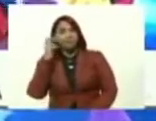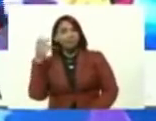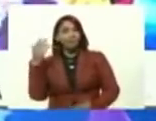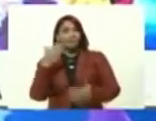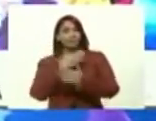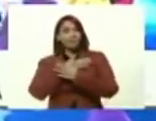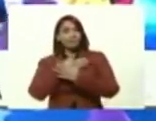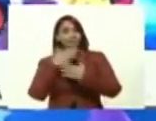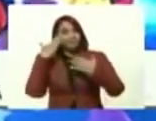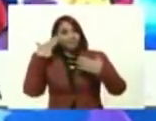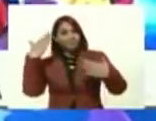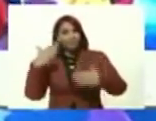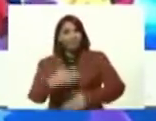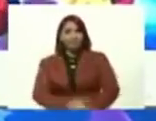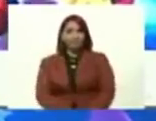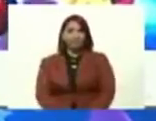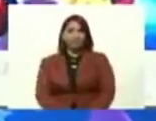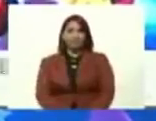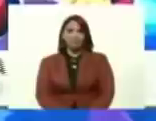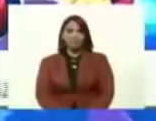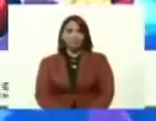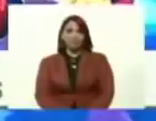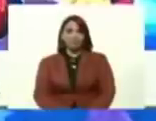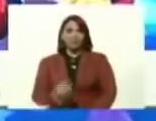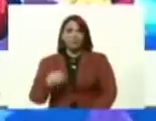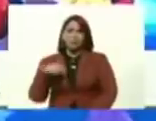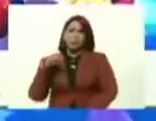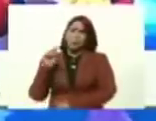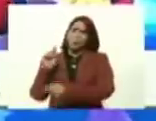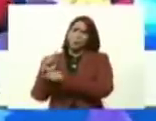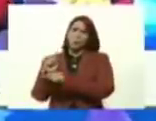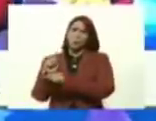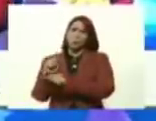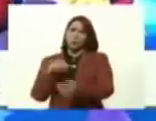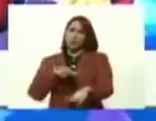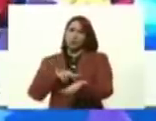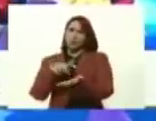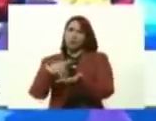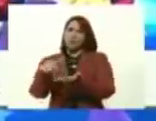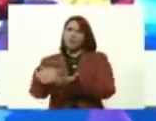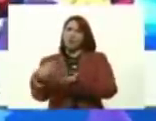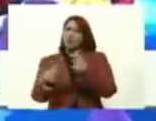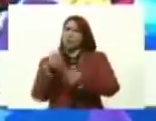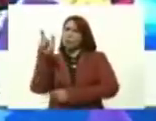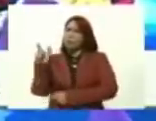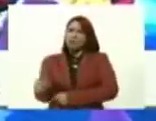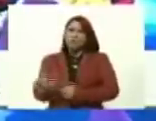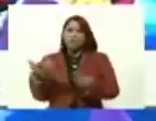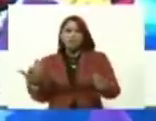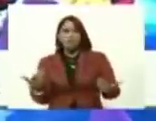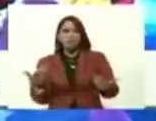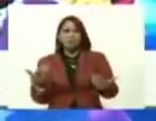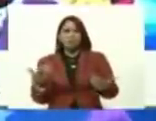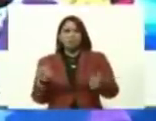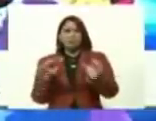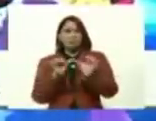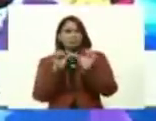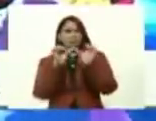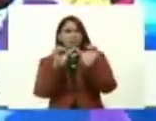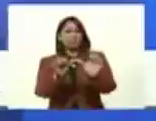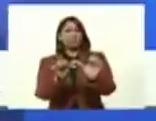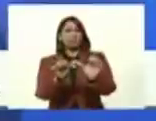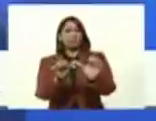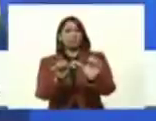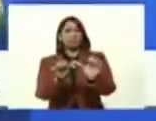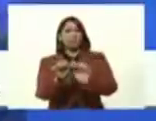saludarte. Yo le preguntaba a Yurimar, ¿cómo hace ella para mantener el acento